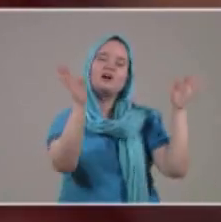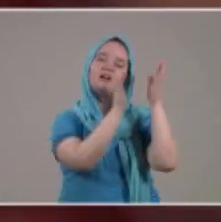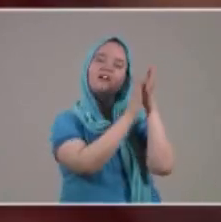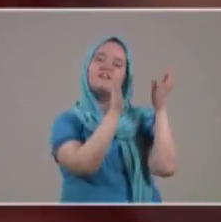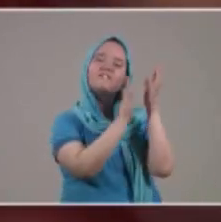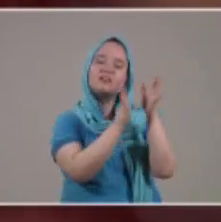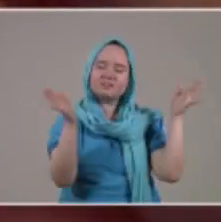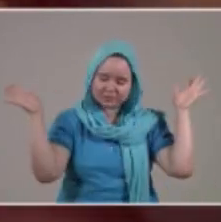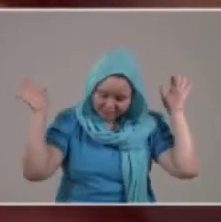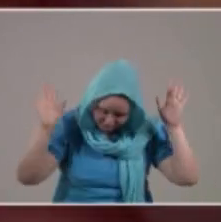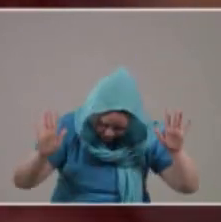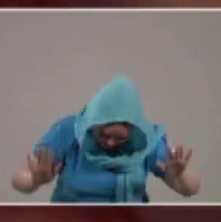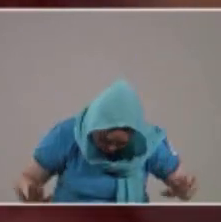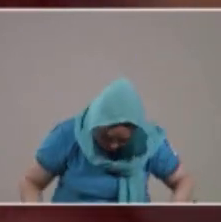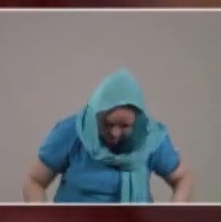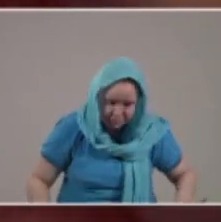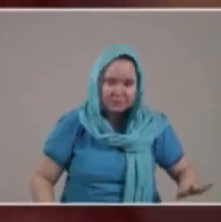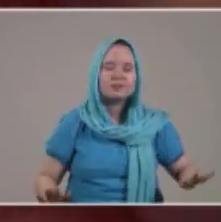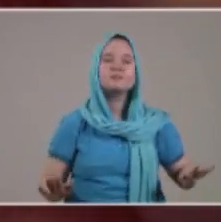alabándote y adorándote.